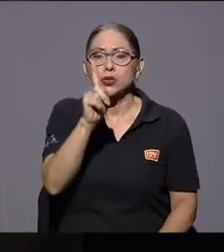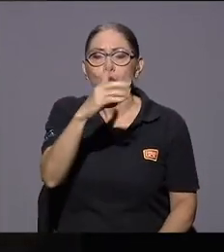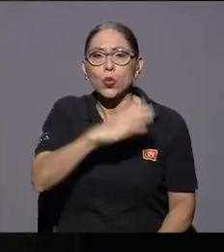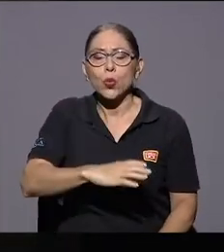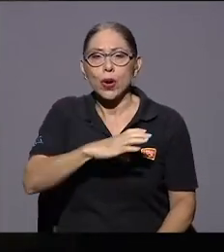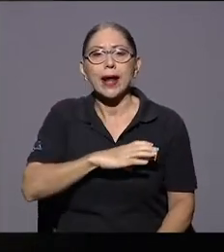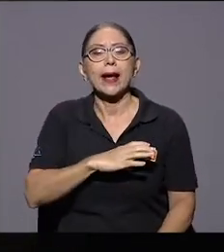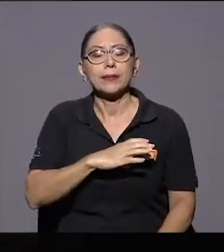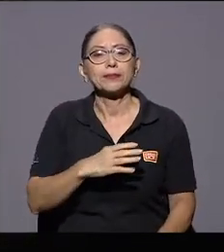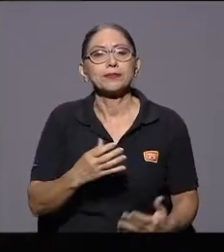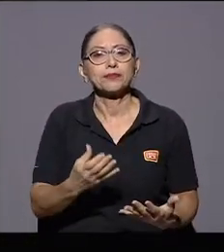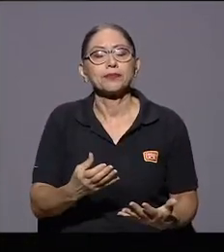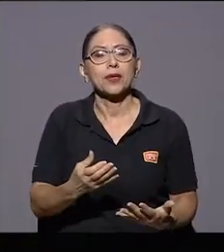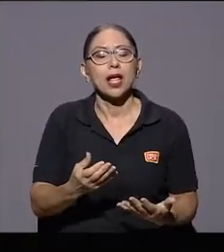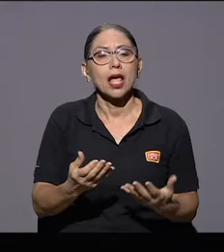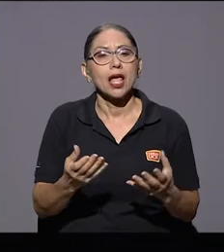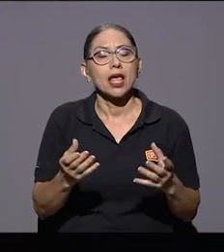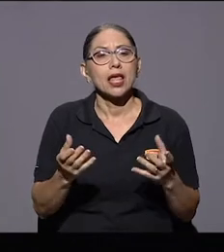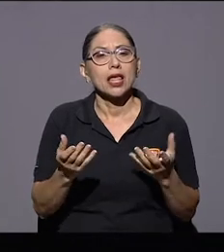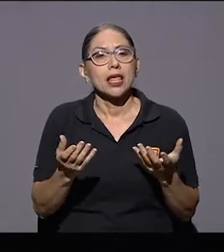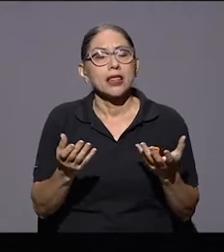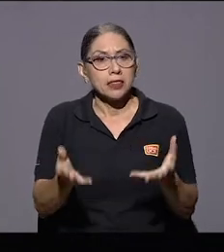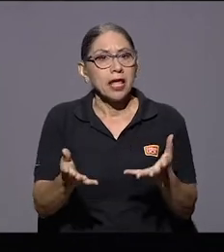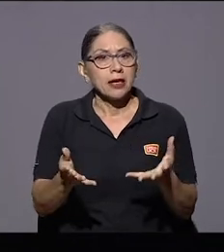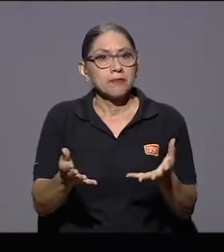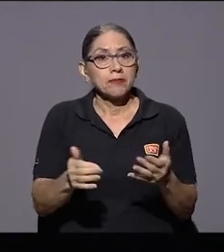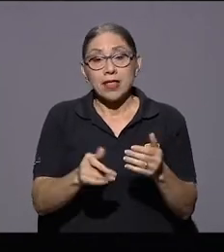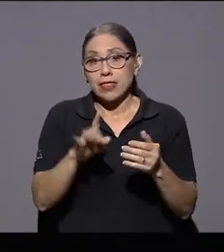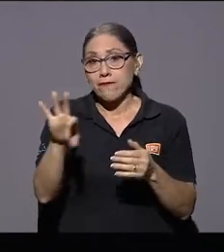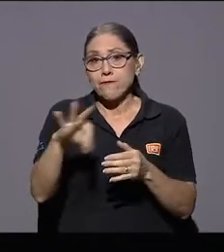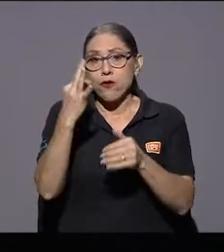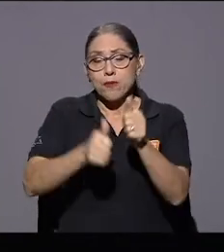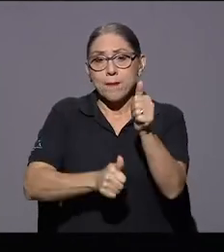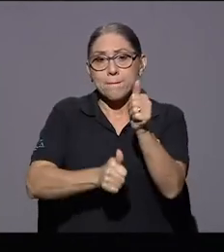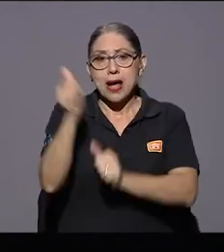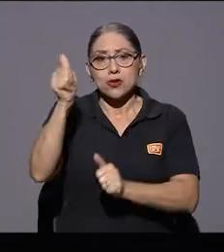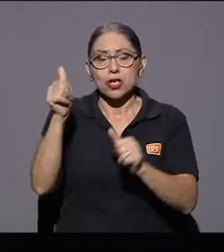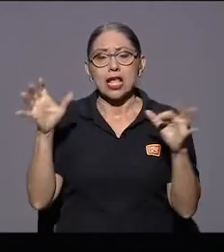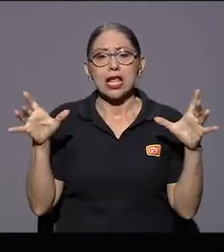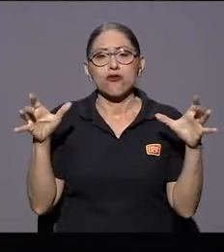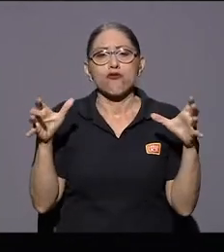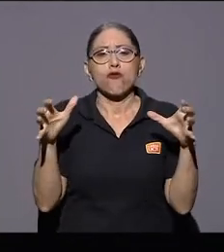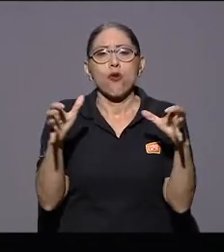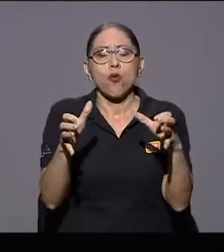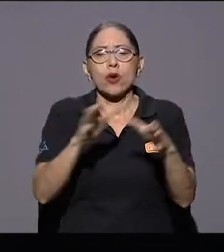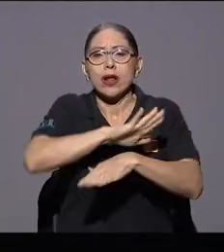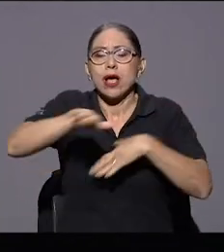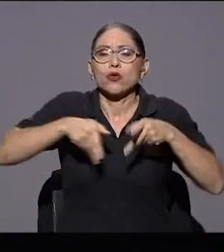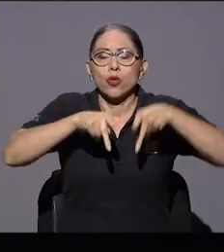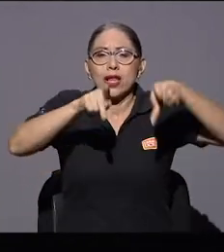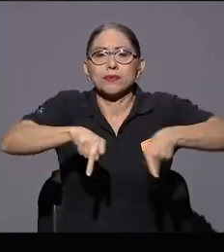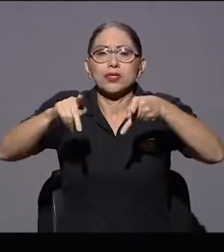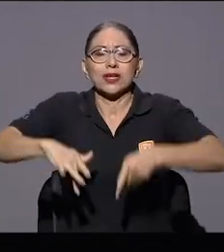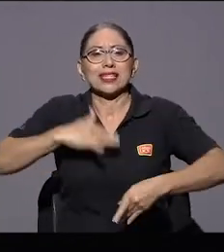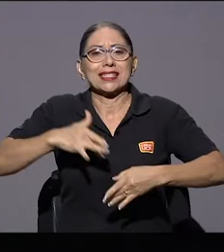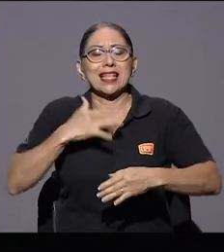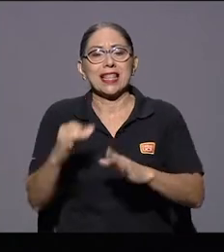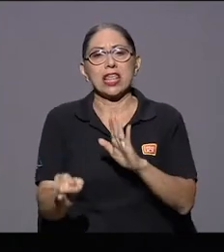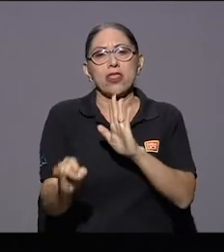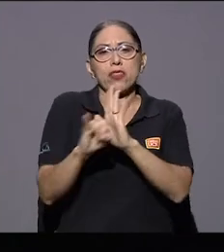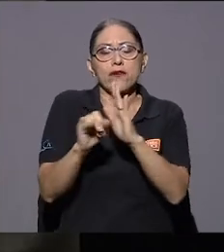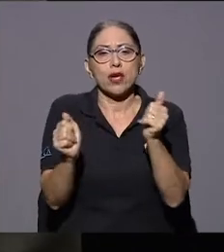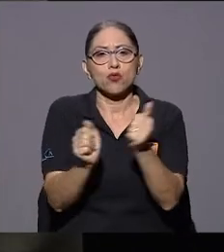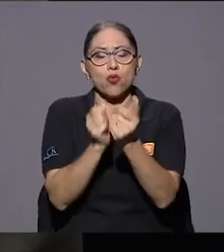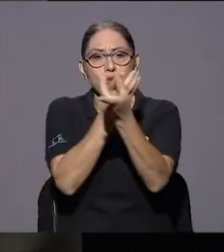característica de convocar mayoritariamente a todos aquellos que se sienten identificados con la democracia como el